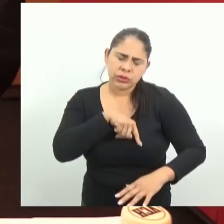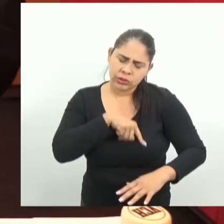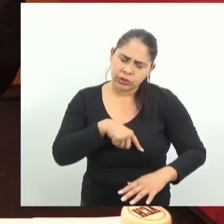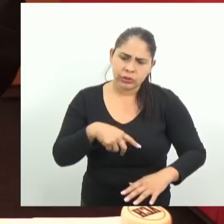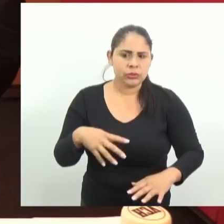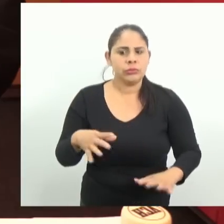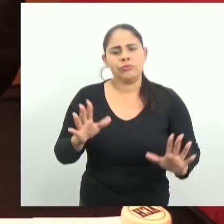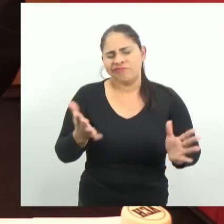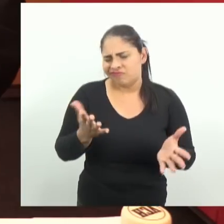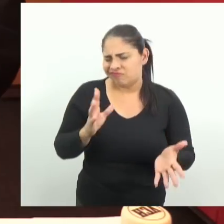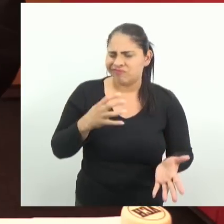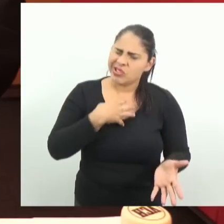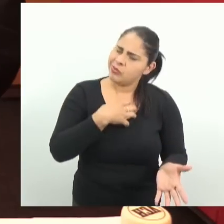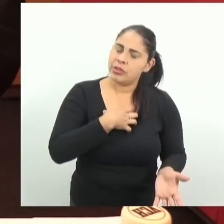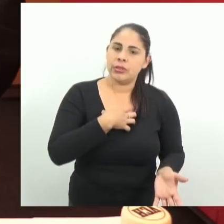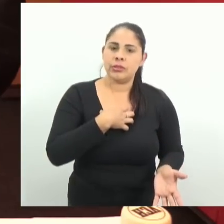Biblia.